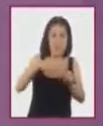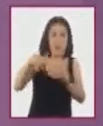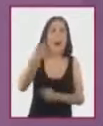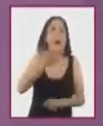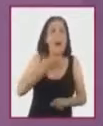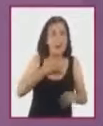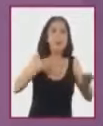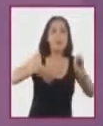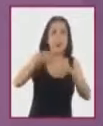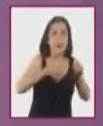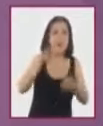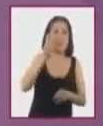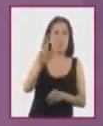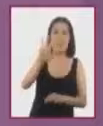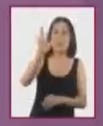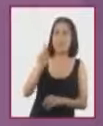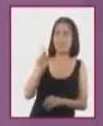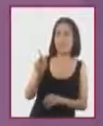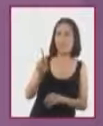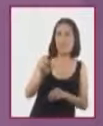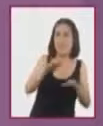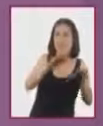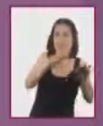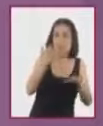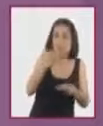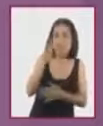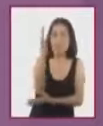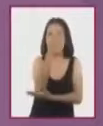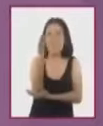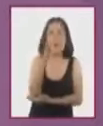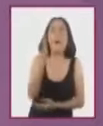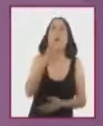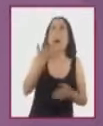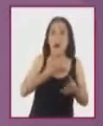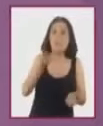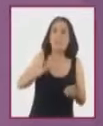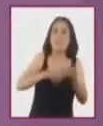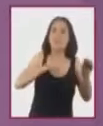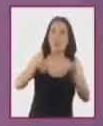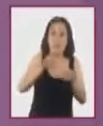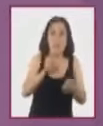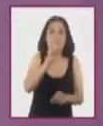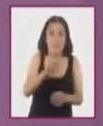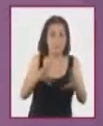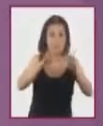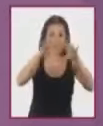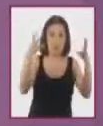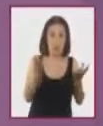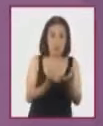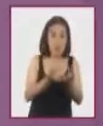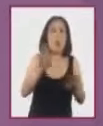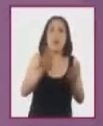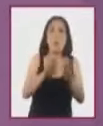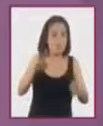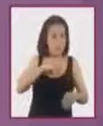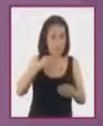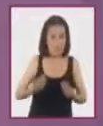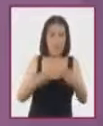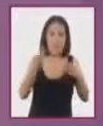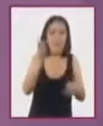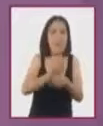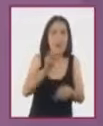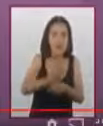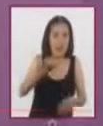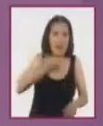mueve, aun cuando aparentemente no lo percibamos. En nuestro planeta y en nuestra vida diaria encontramos gran cantidad